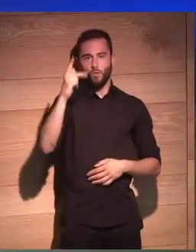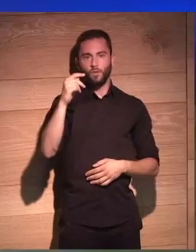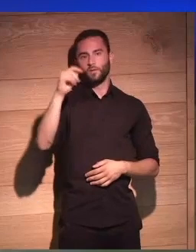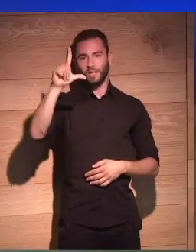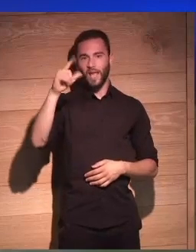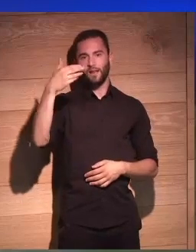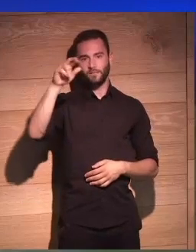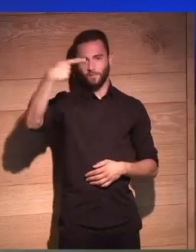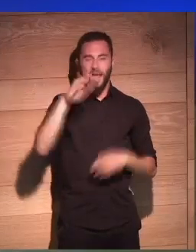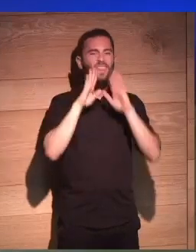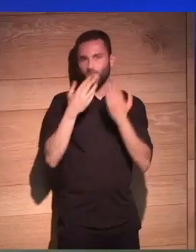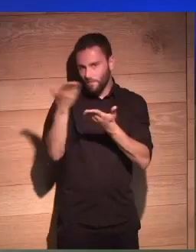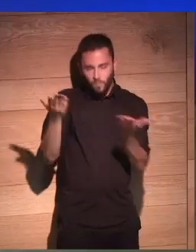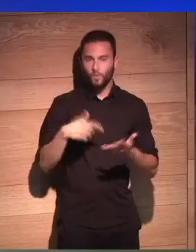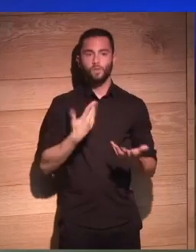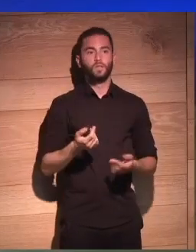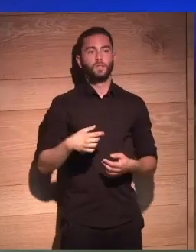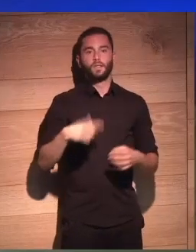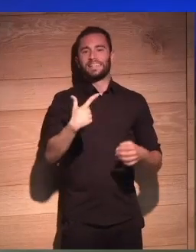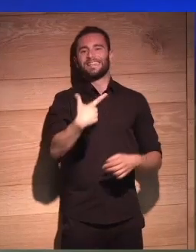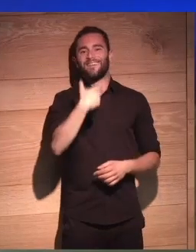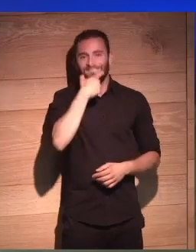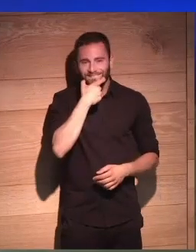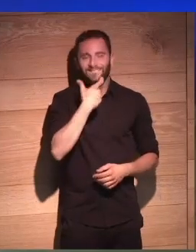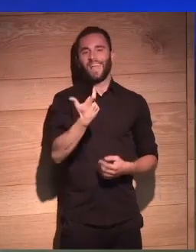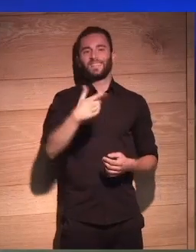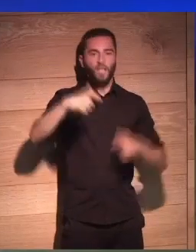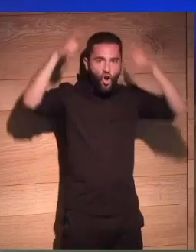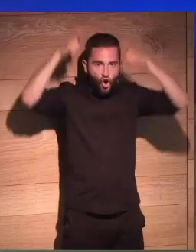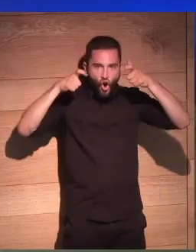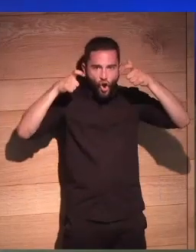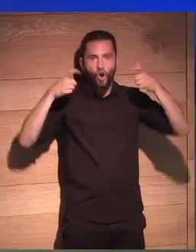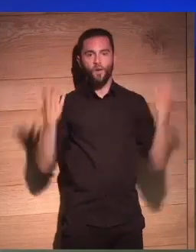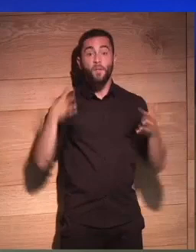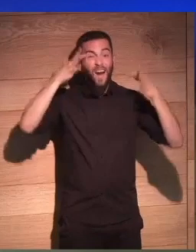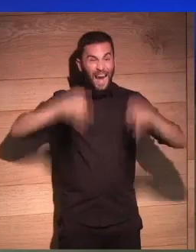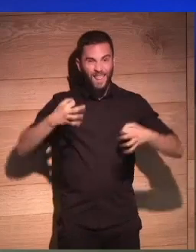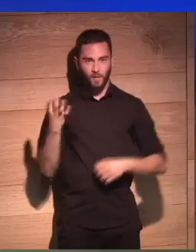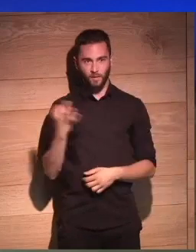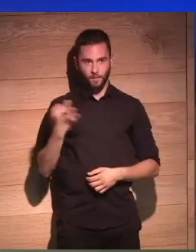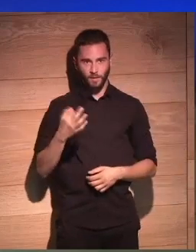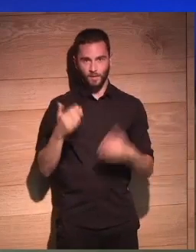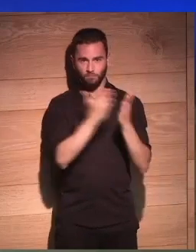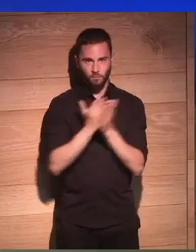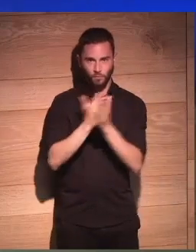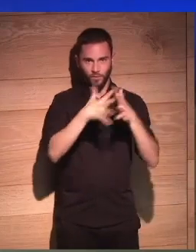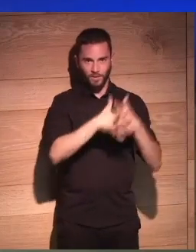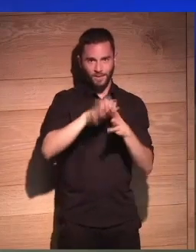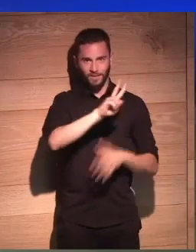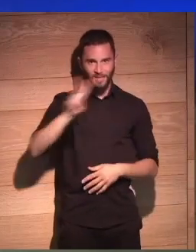esa idea de que comen pizza y usan gorro al revés y todo. Pero ¿qué pasa en la realidad? Hicieron un estudio en Estados